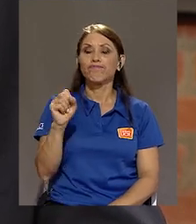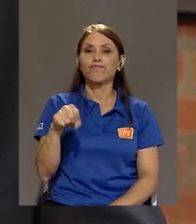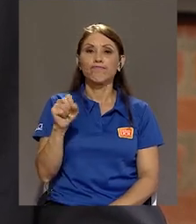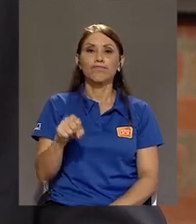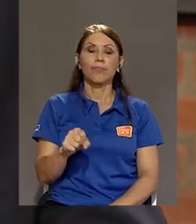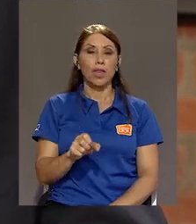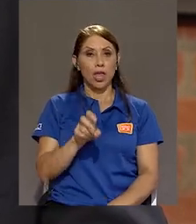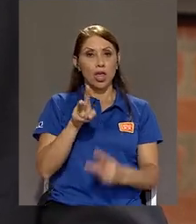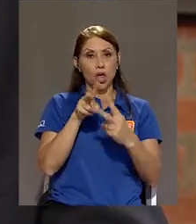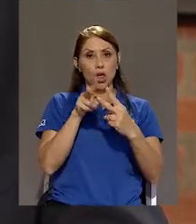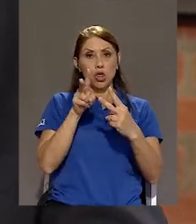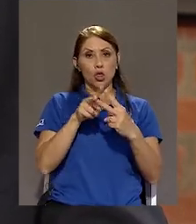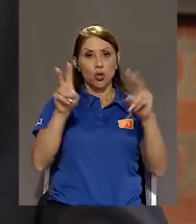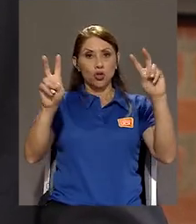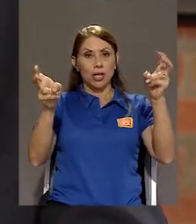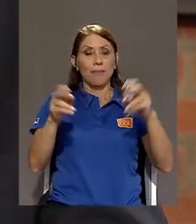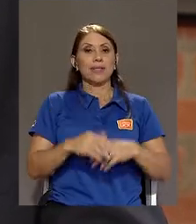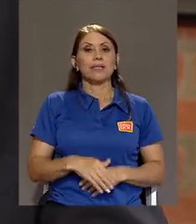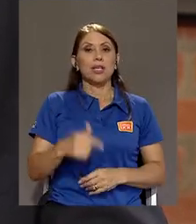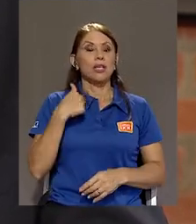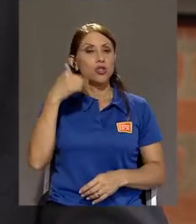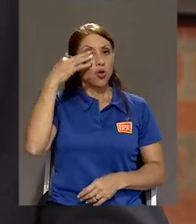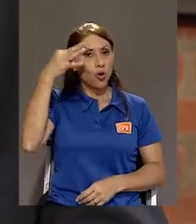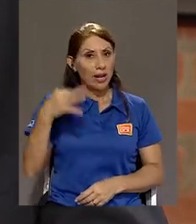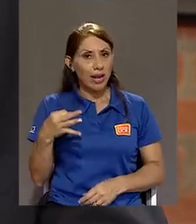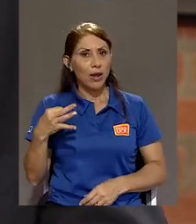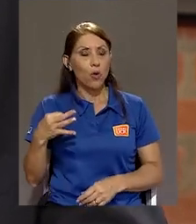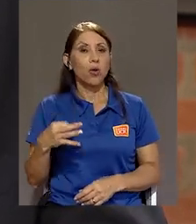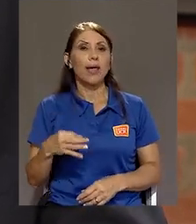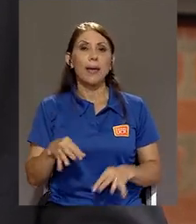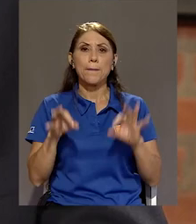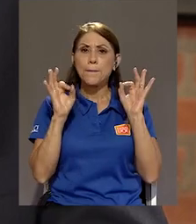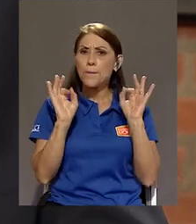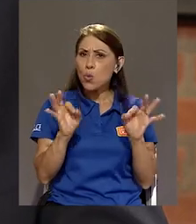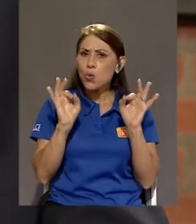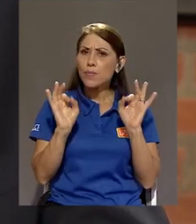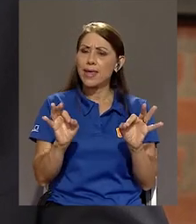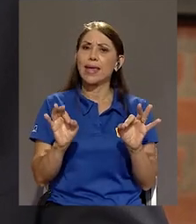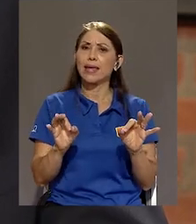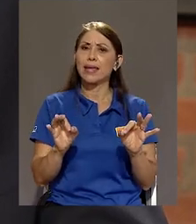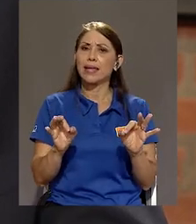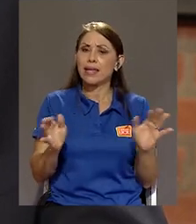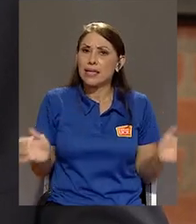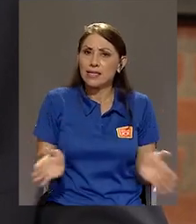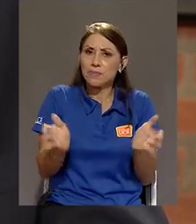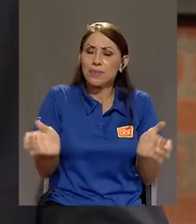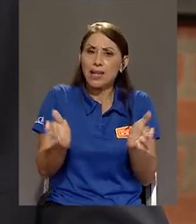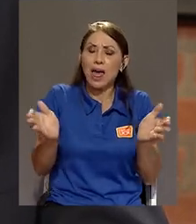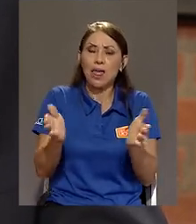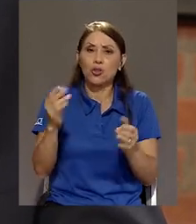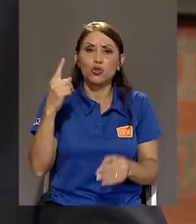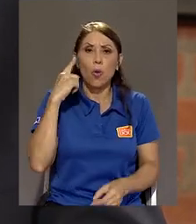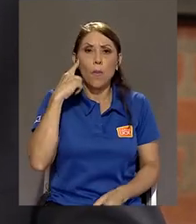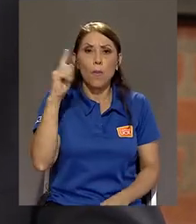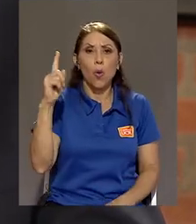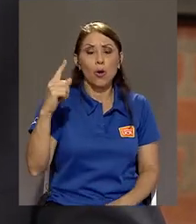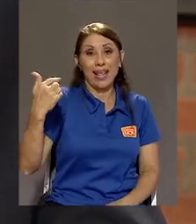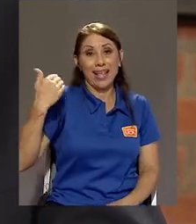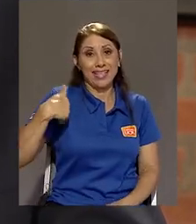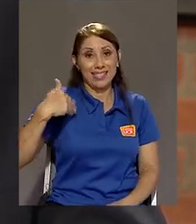dos temas. Yo creo que muy bien inspirados por el señor